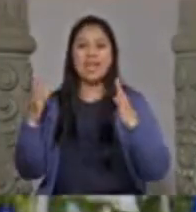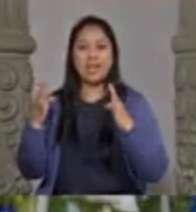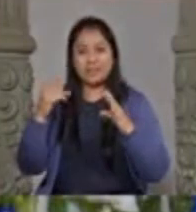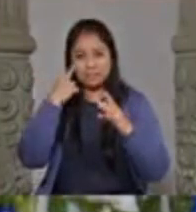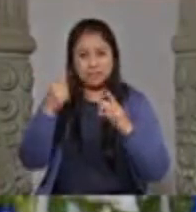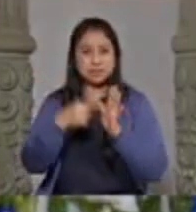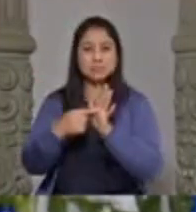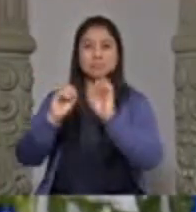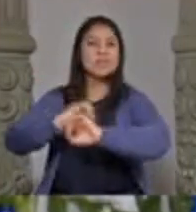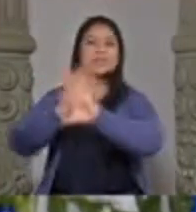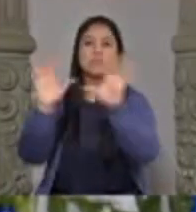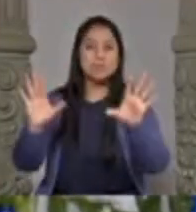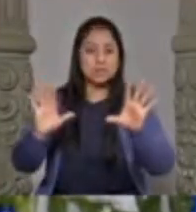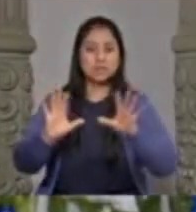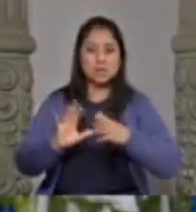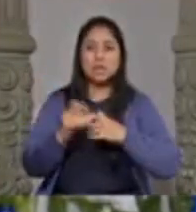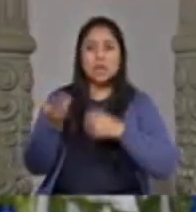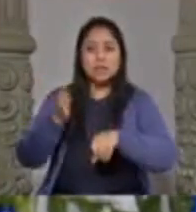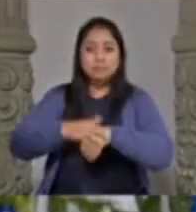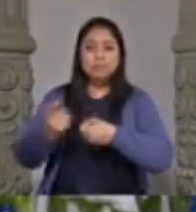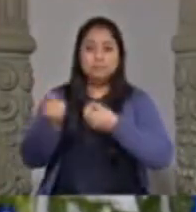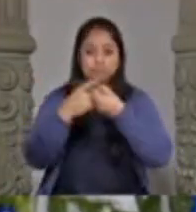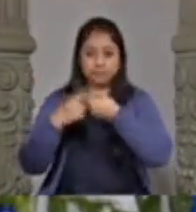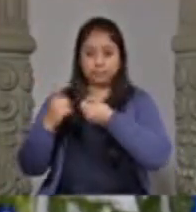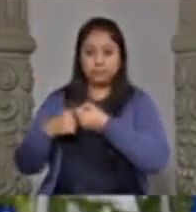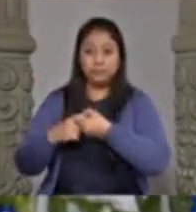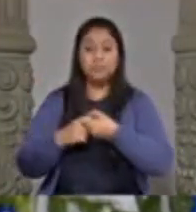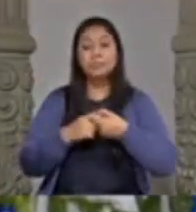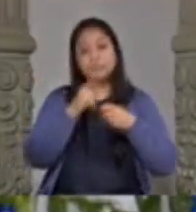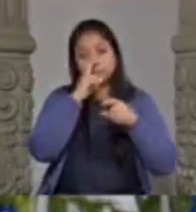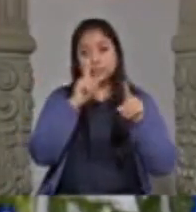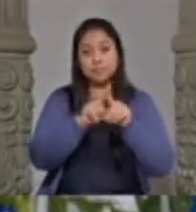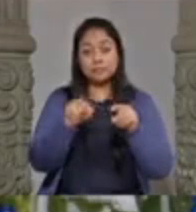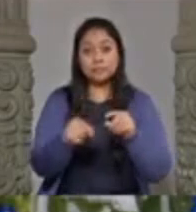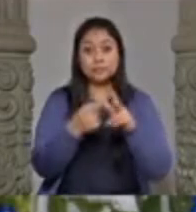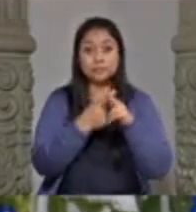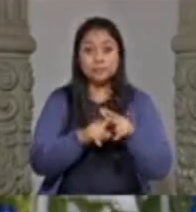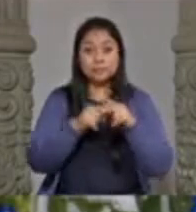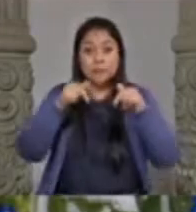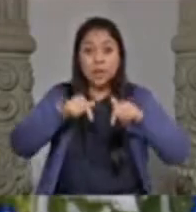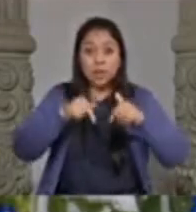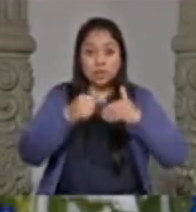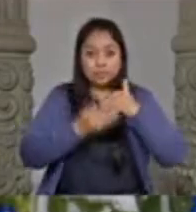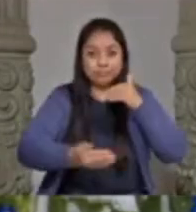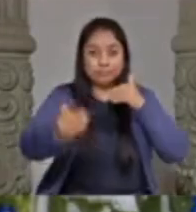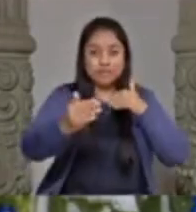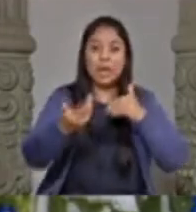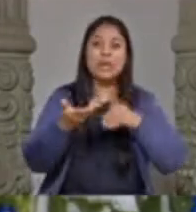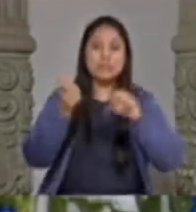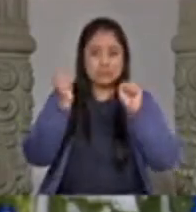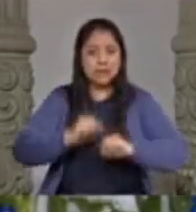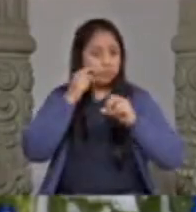sido, mucho más participativo, pero sobre todo a partir de este día, mucho más